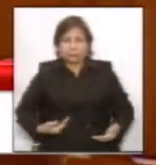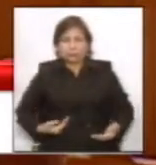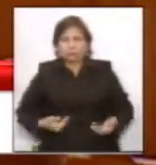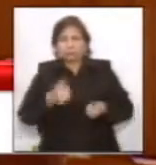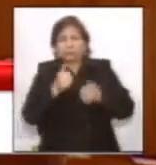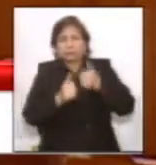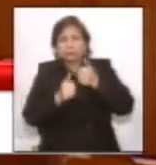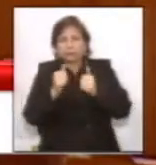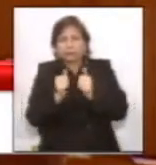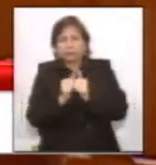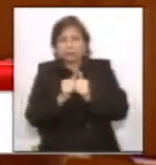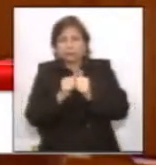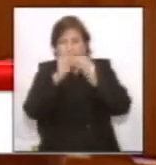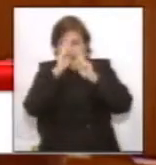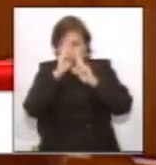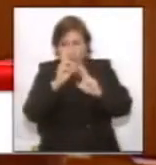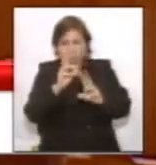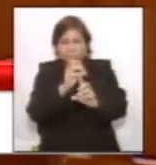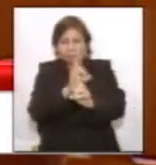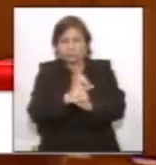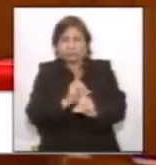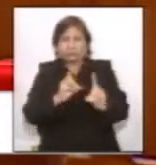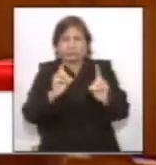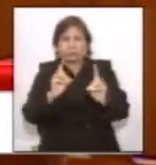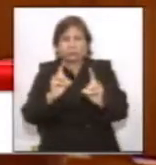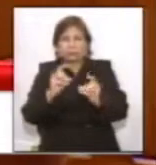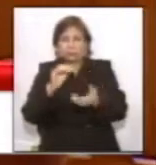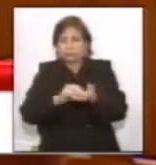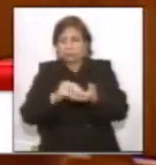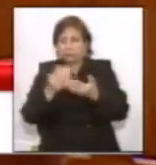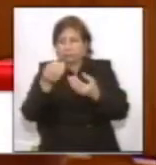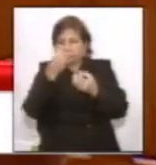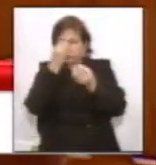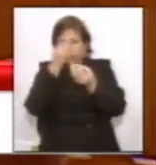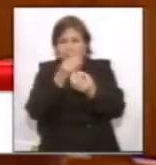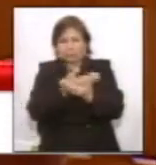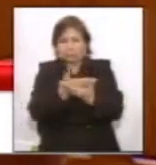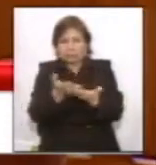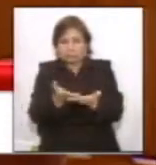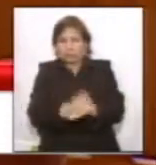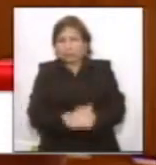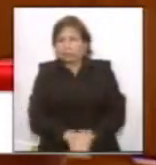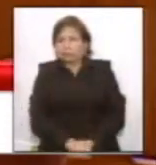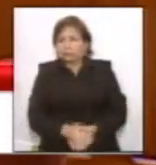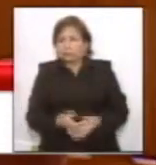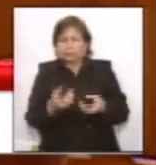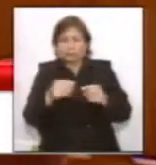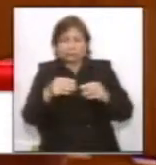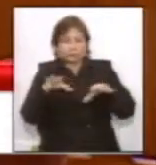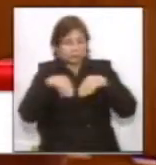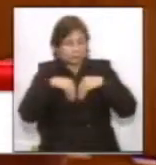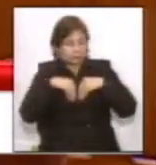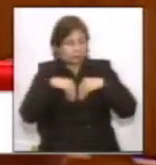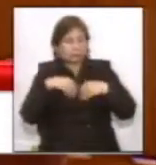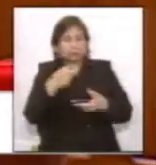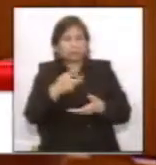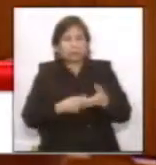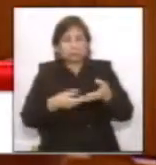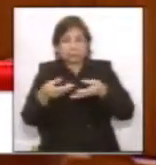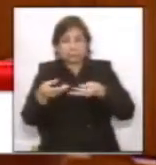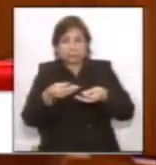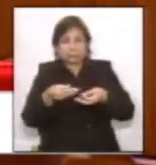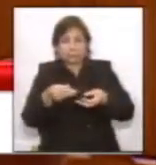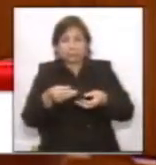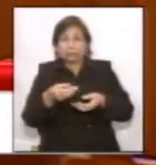el cual respeto como demócrata y al cual he venido a rendir cuentas. Cuando asumí la cartera de Economía y